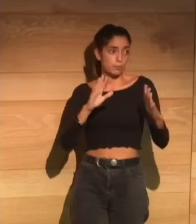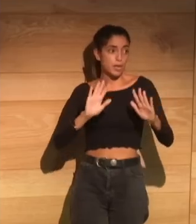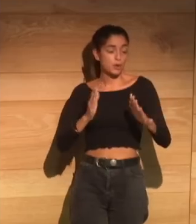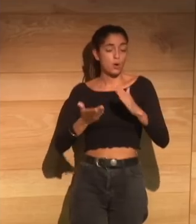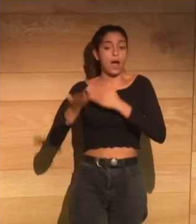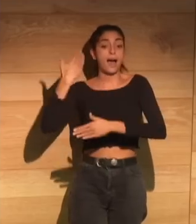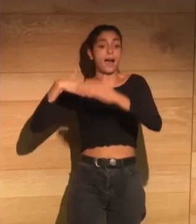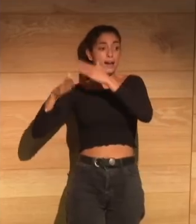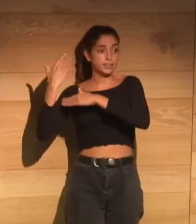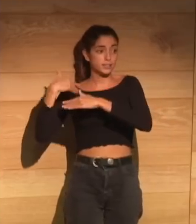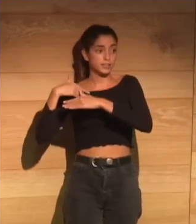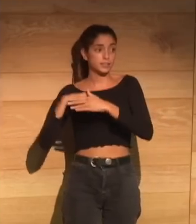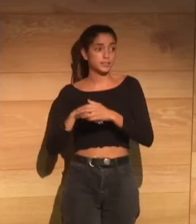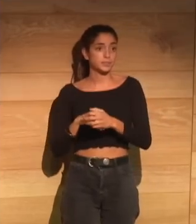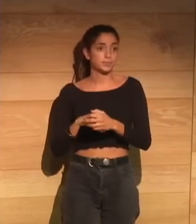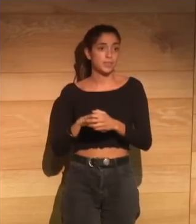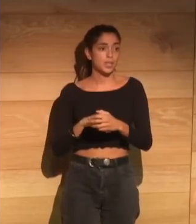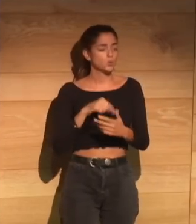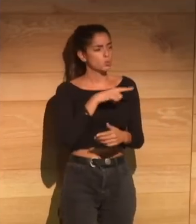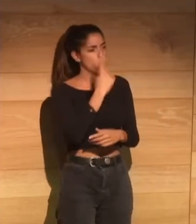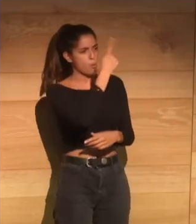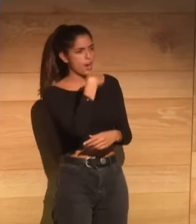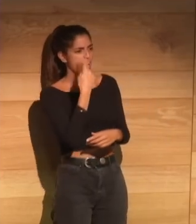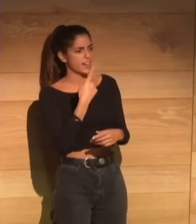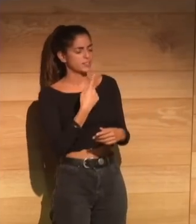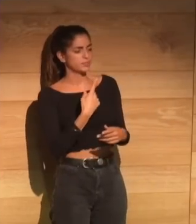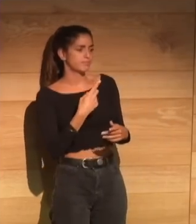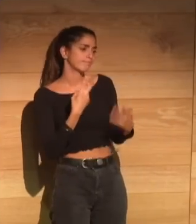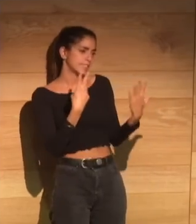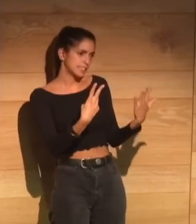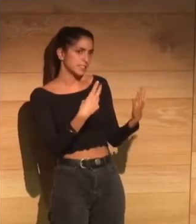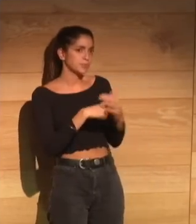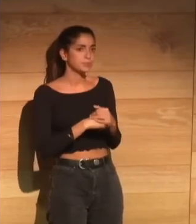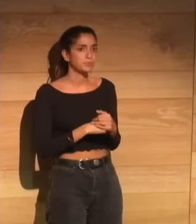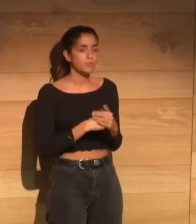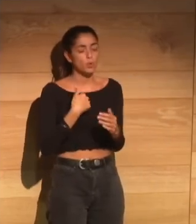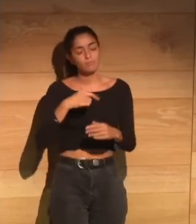anteriores, incluso el séptimo. No, es que séptimo, has puesto cara de siete. Estoy muy cansado hoy.